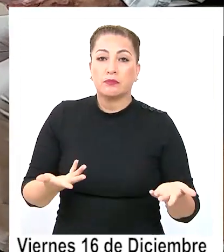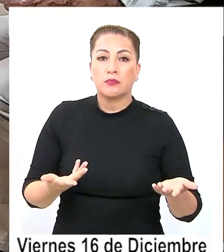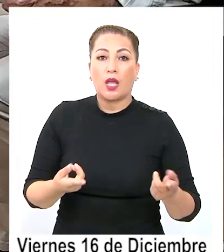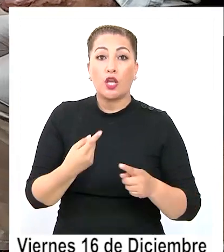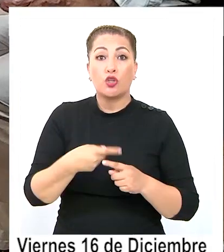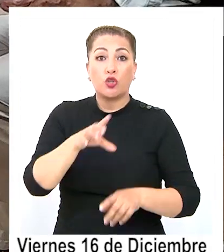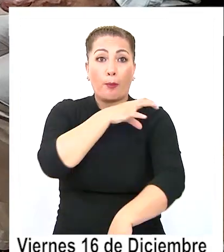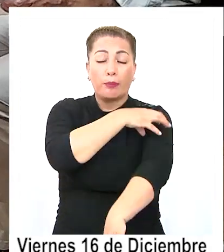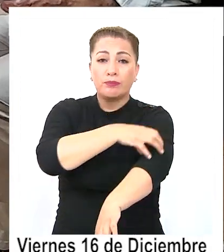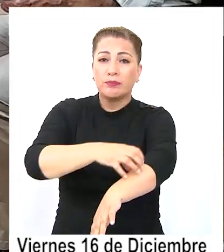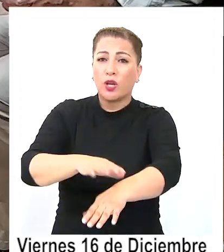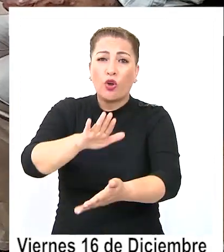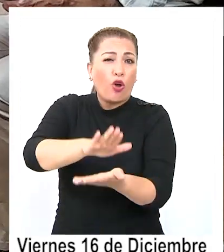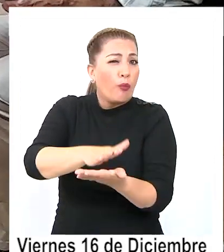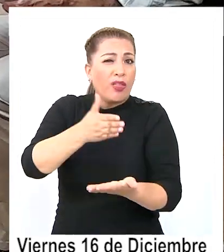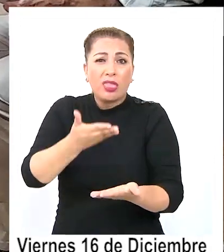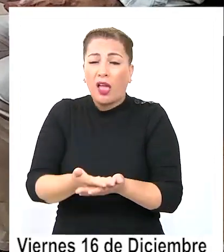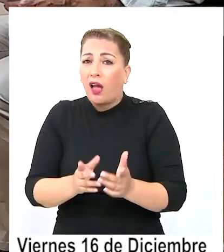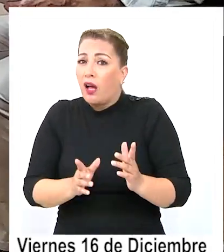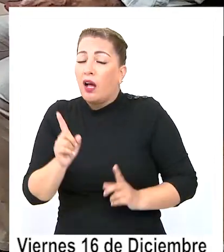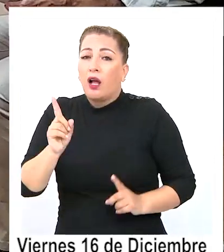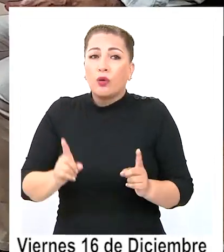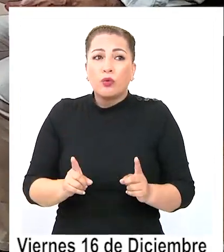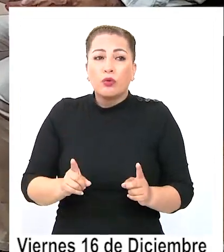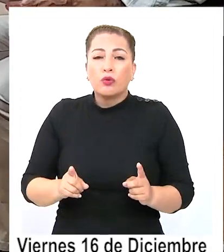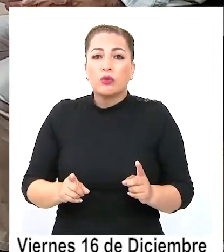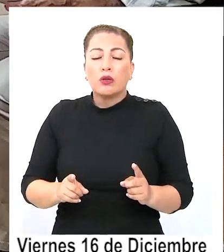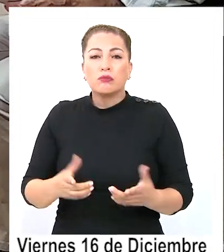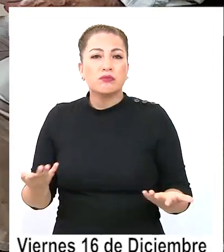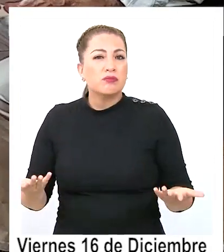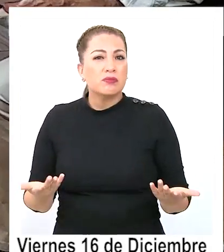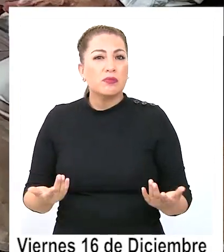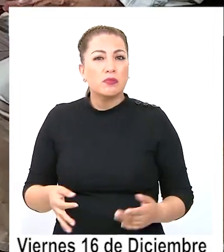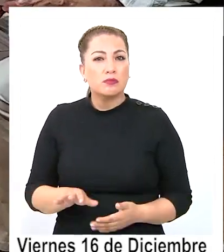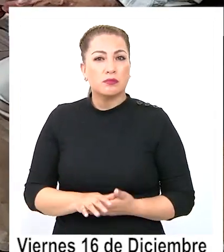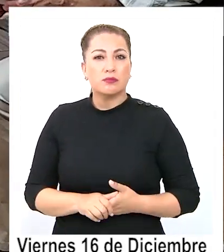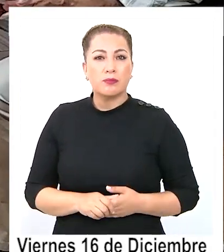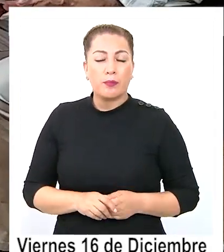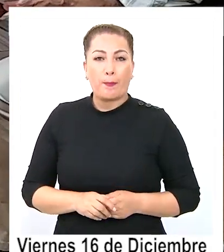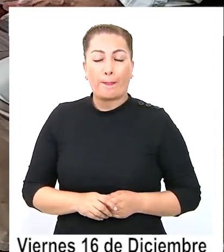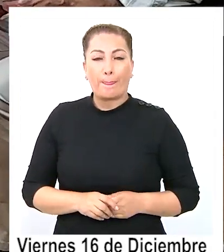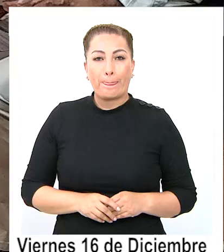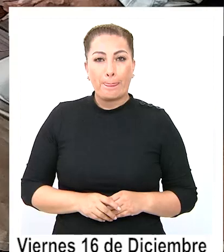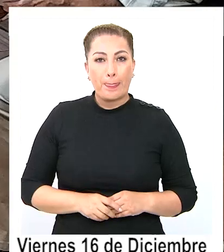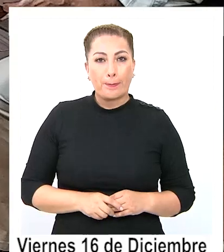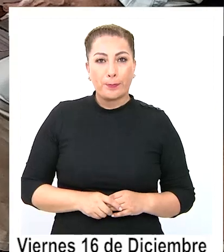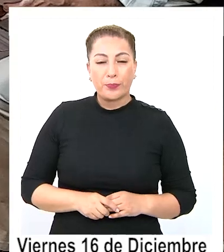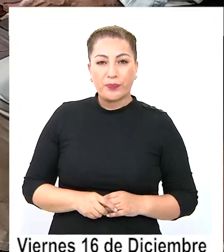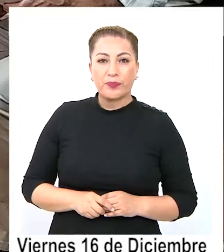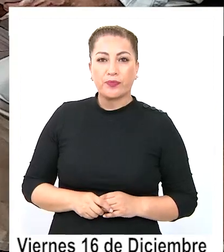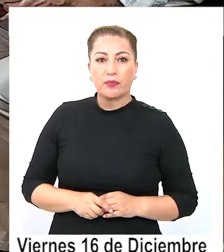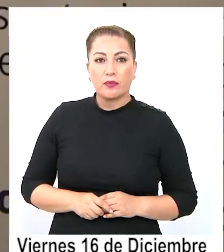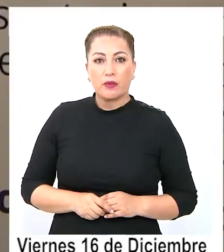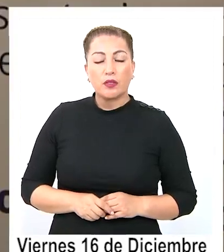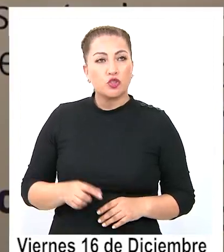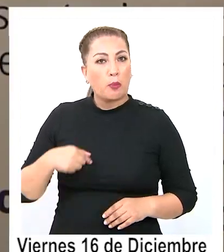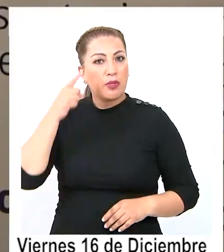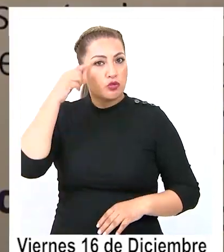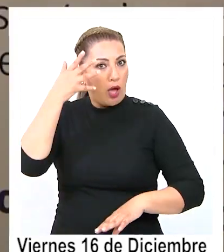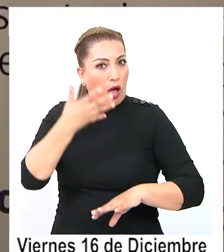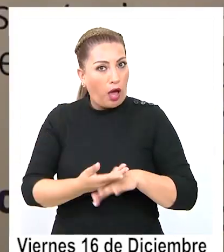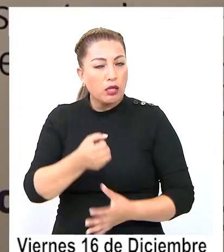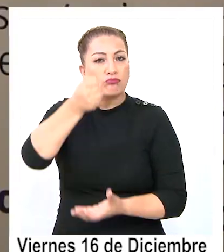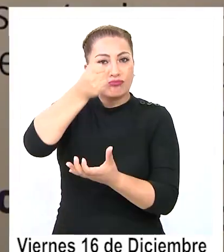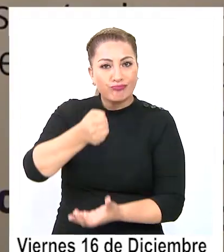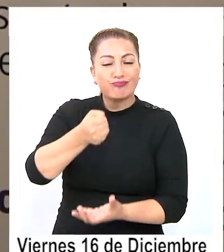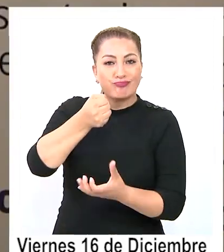el resto del país. ¿Hay prioridades para el centro de las ciudades? ¿Cómo se ve eso? Yo creo que lo primero, hay recursos, pero hay que verlo